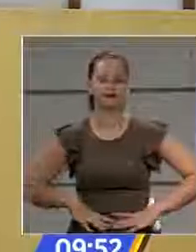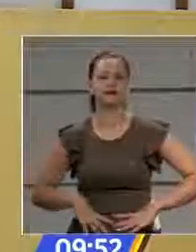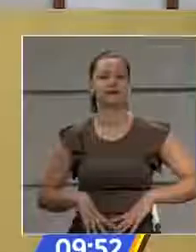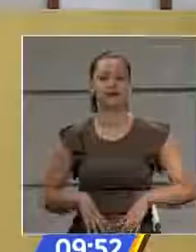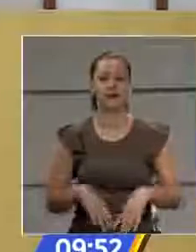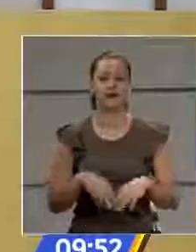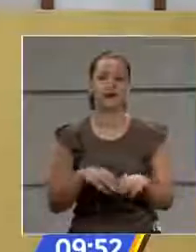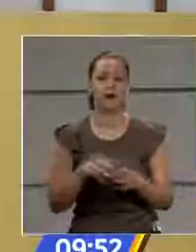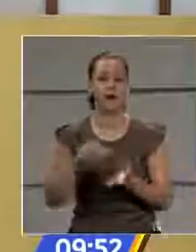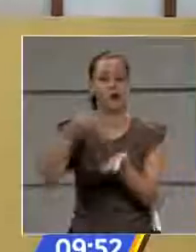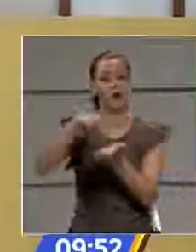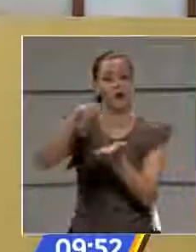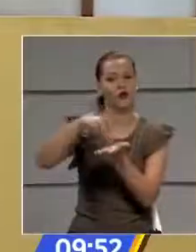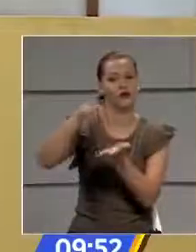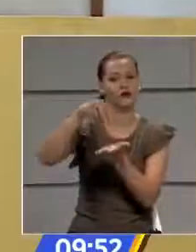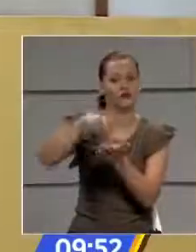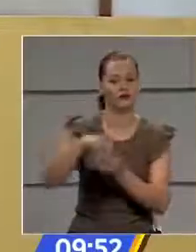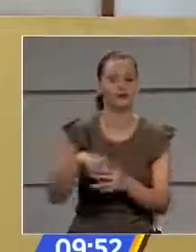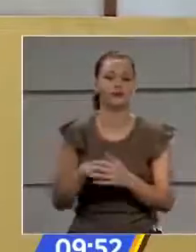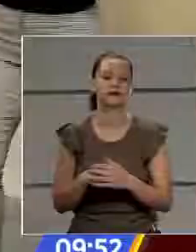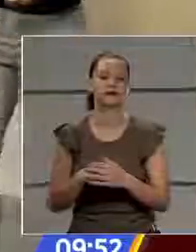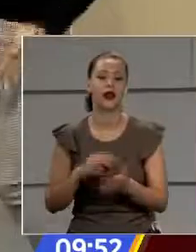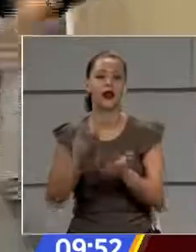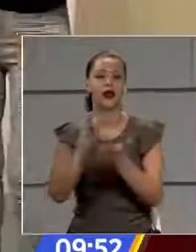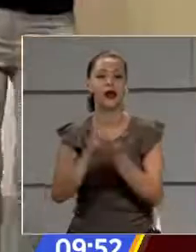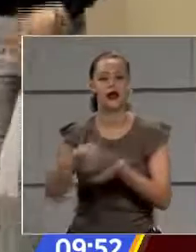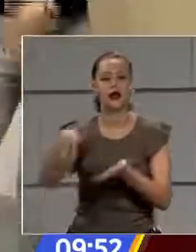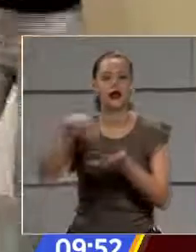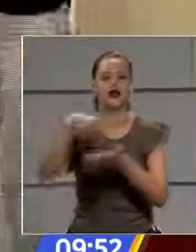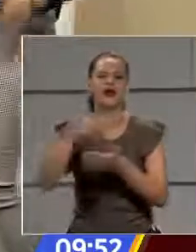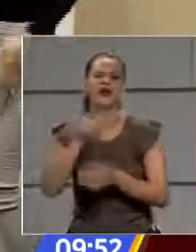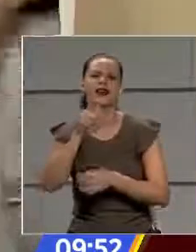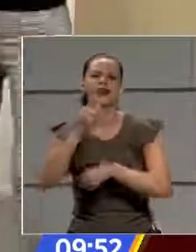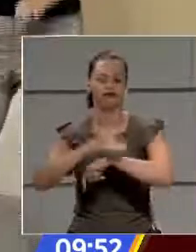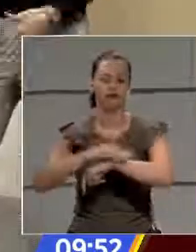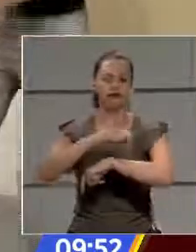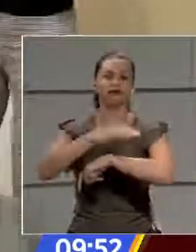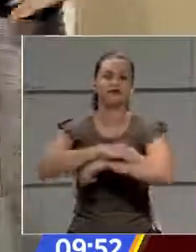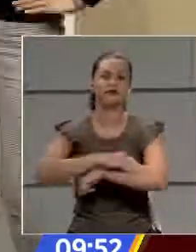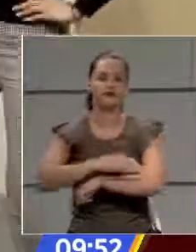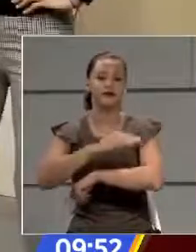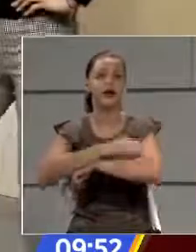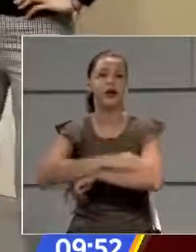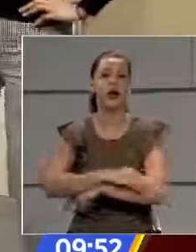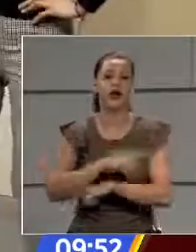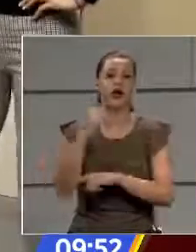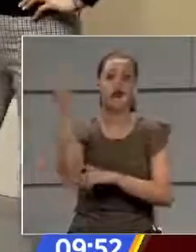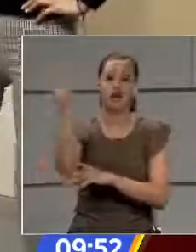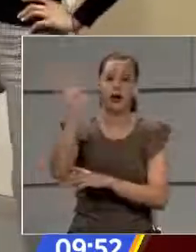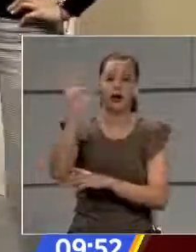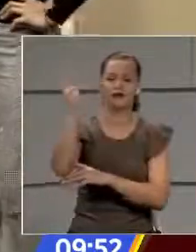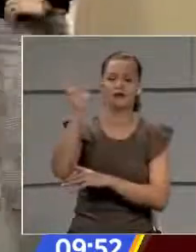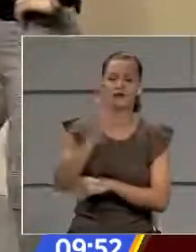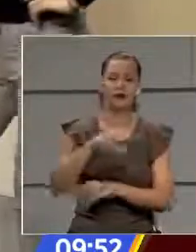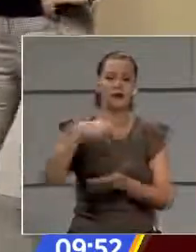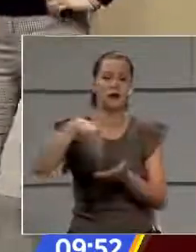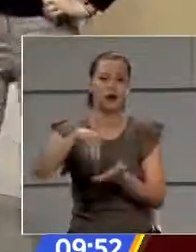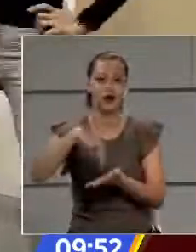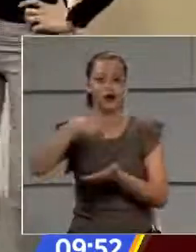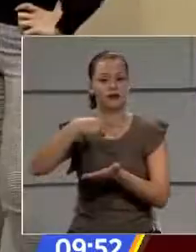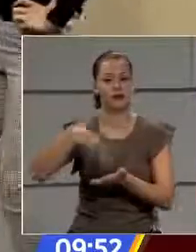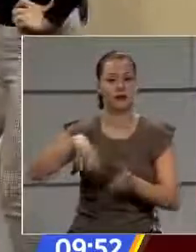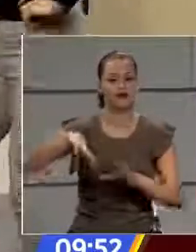Pego, brinco ya. Un, dos, tres. Este es el baile de la ranita. Brinca, brinca y levanta la manita. Sacude,